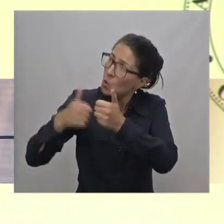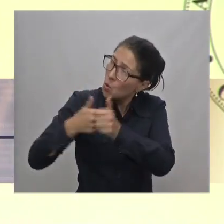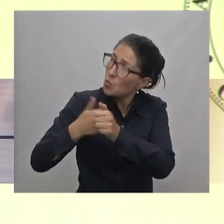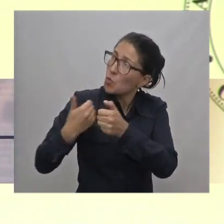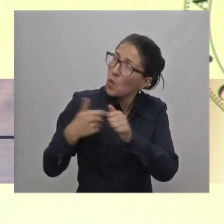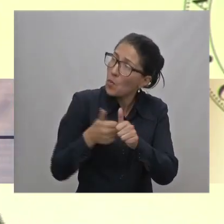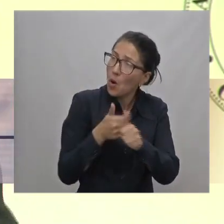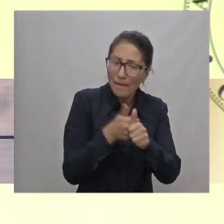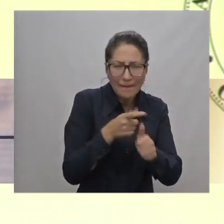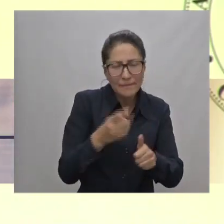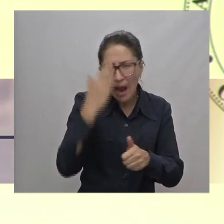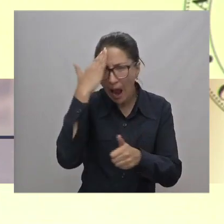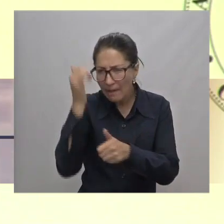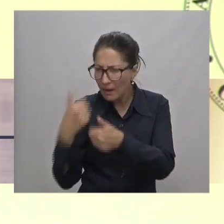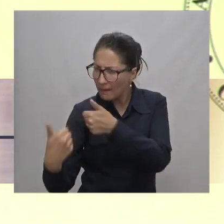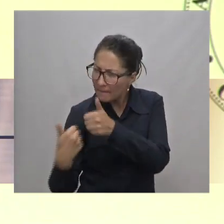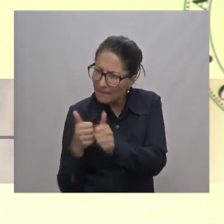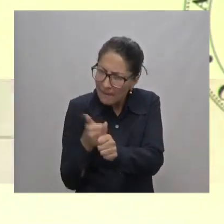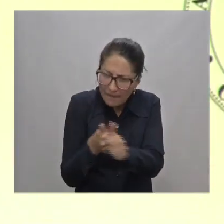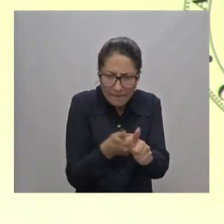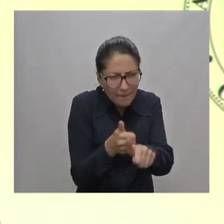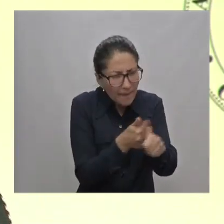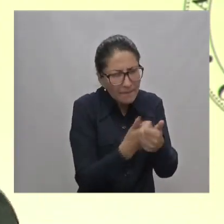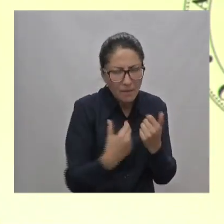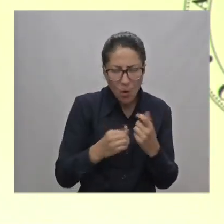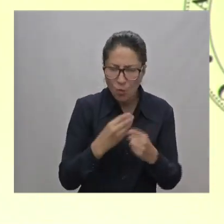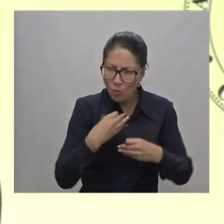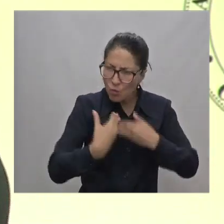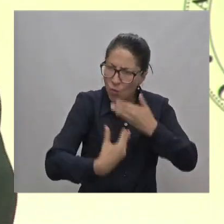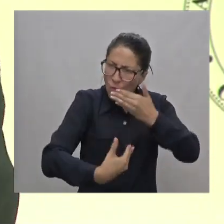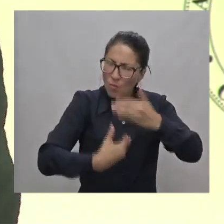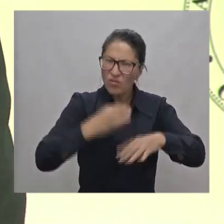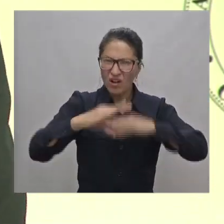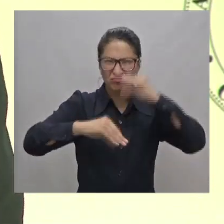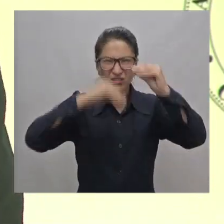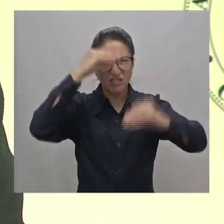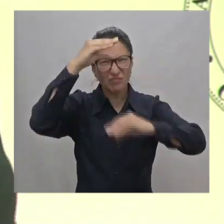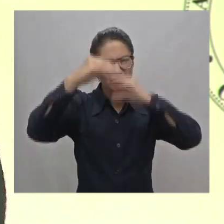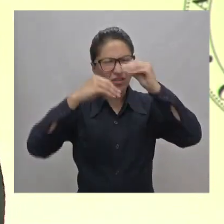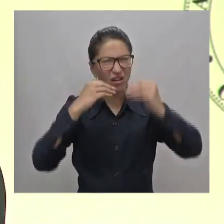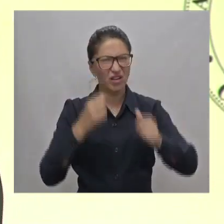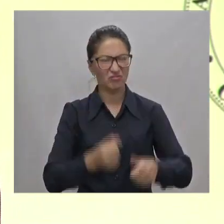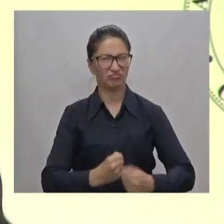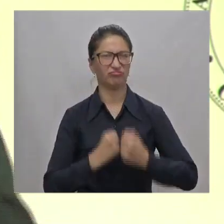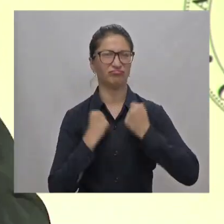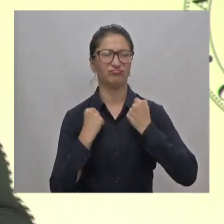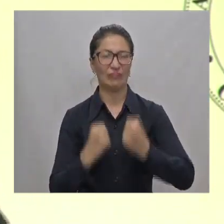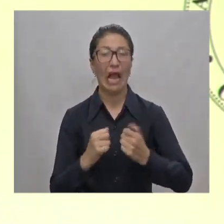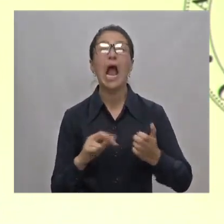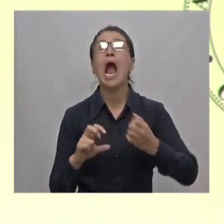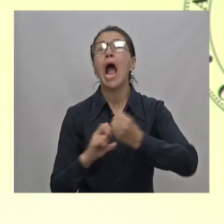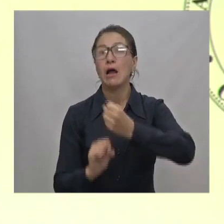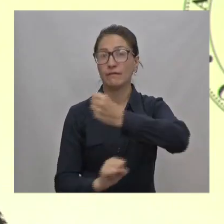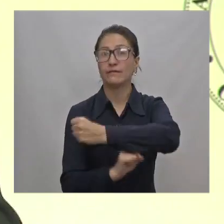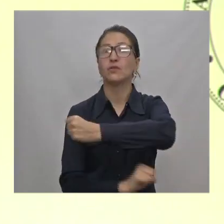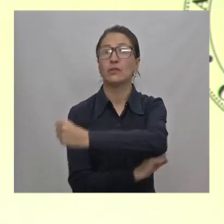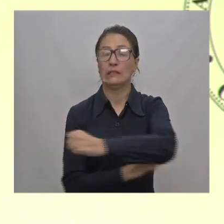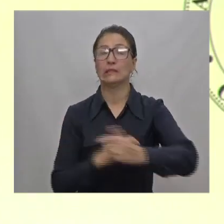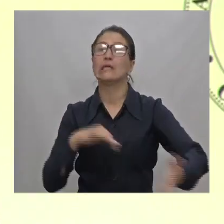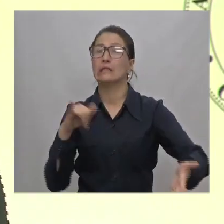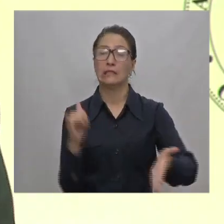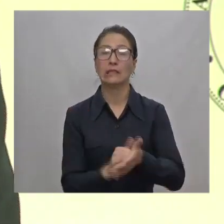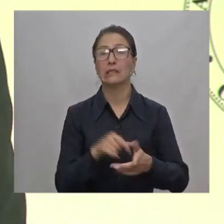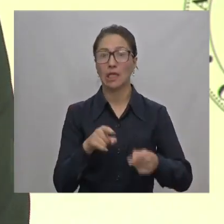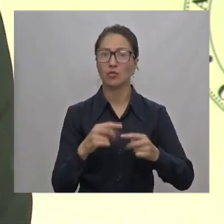el aporte de los sectores académicos en unión con la administración pública para producir recomendaciones que le ha permitido al país,